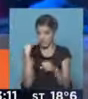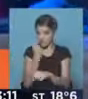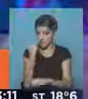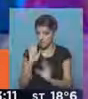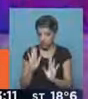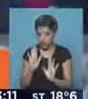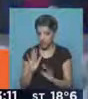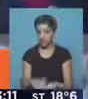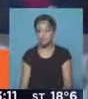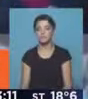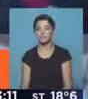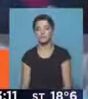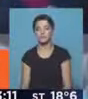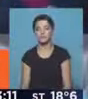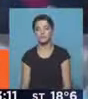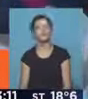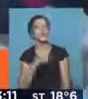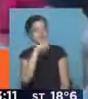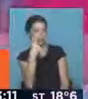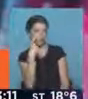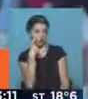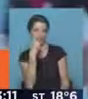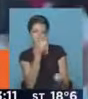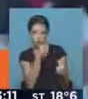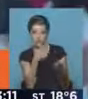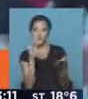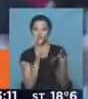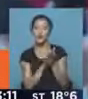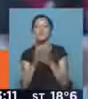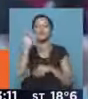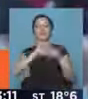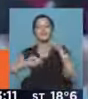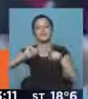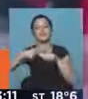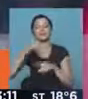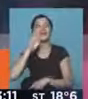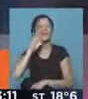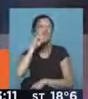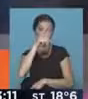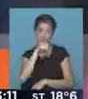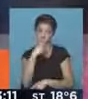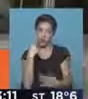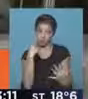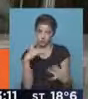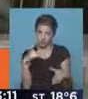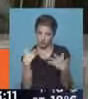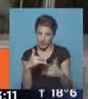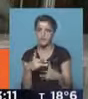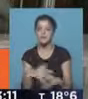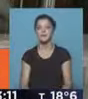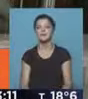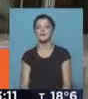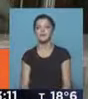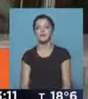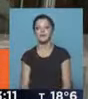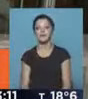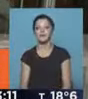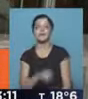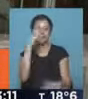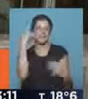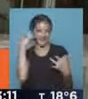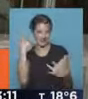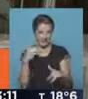aclararle a la audiencia que Marcelo maneja muy bien todo el canon de la ciencia política norteamericana, digamos, pero como es inteligente no lo compra críticamente, a la ciencia